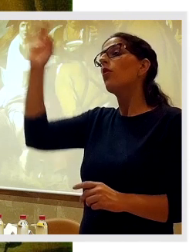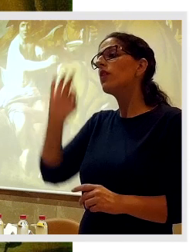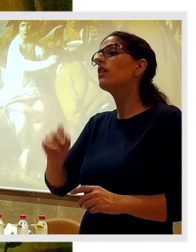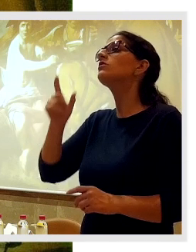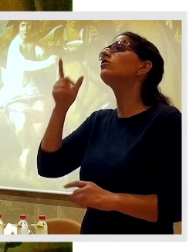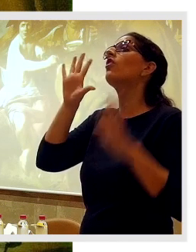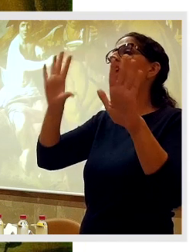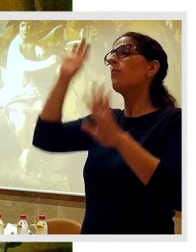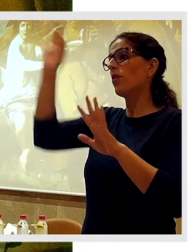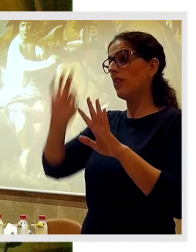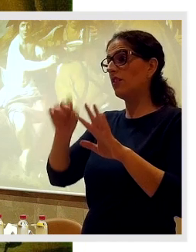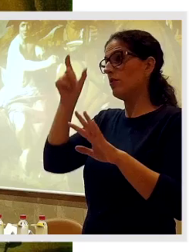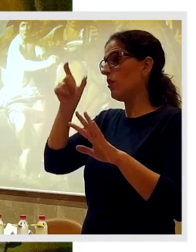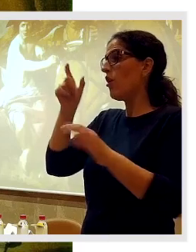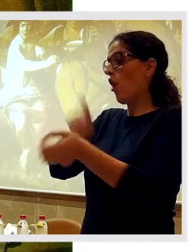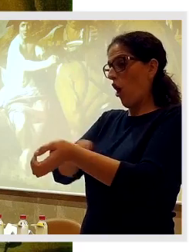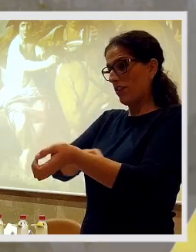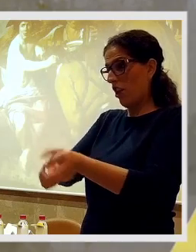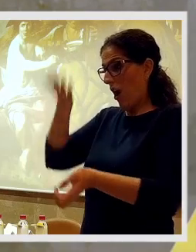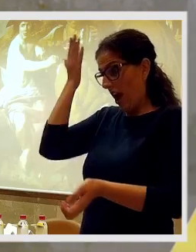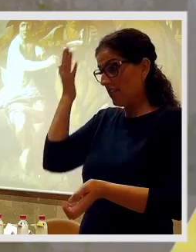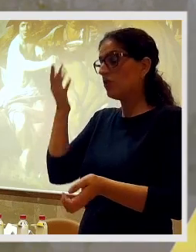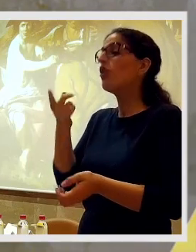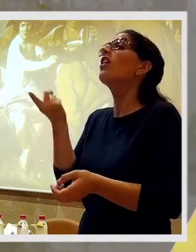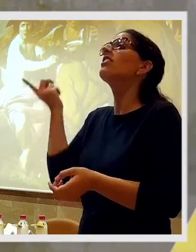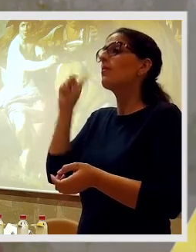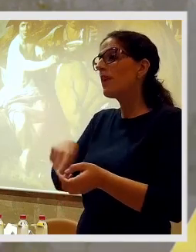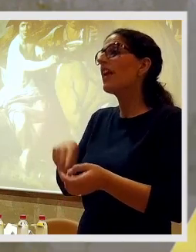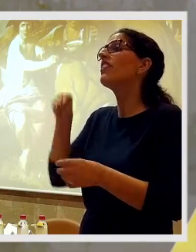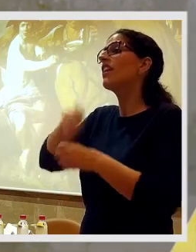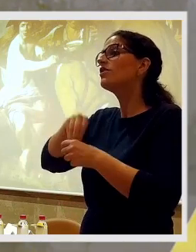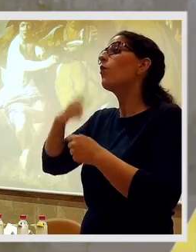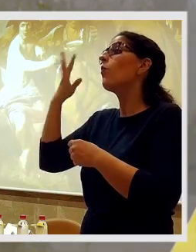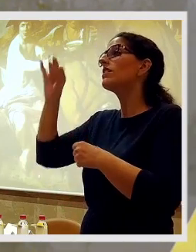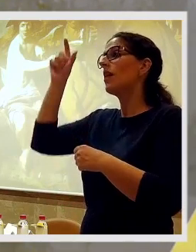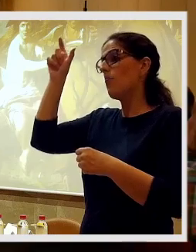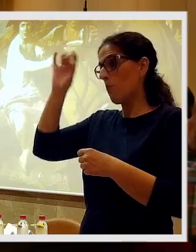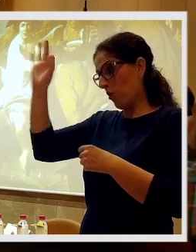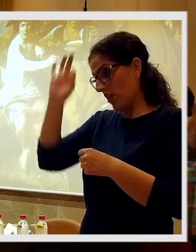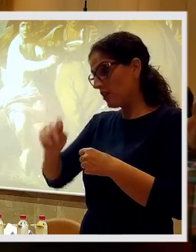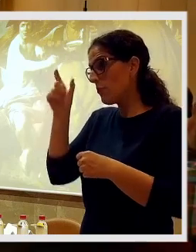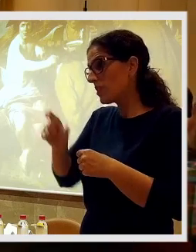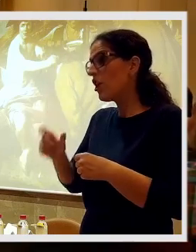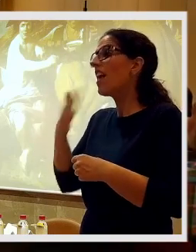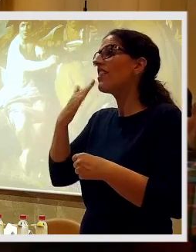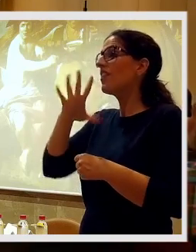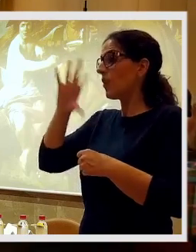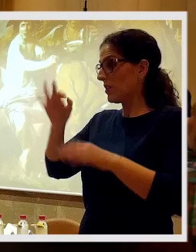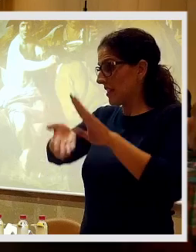tiene colesterol alto, el 40 o 50% de las personas mayores de 50 años